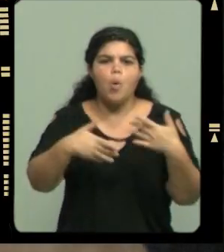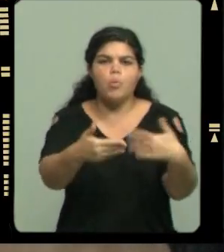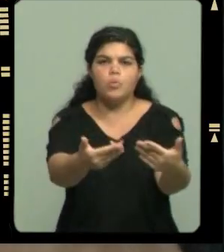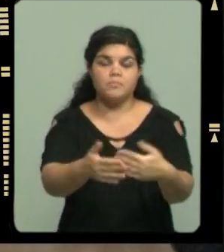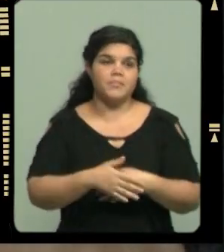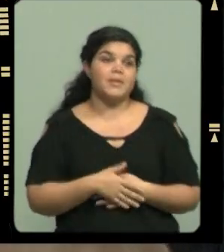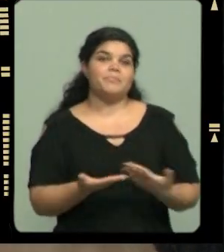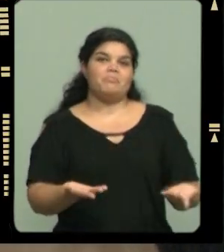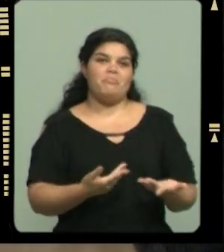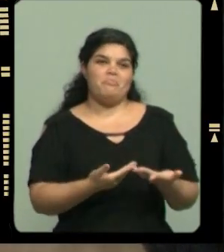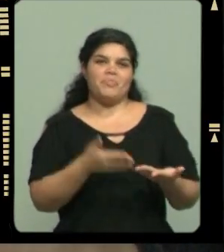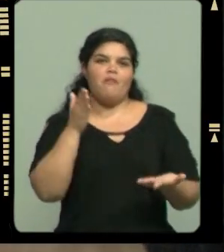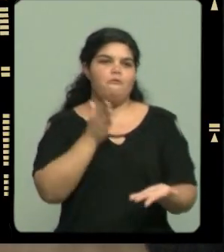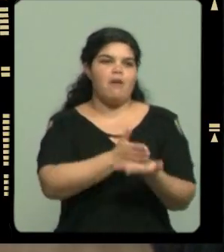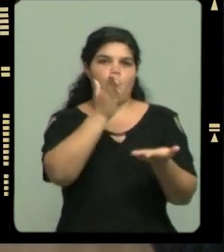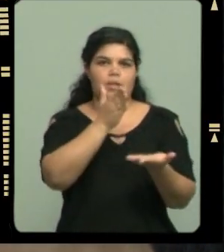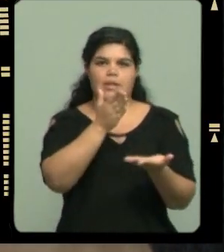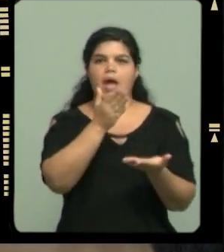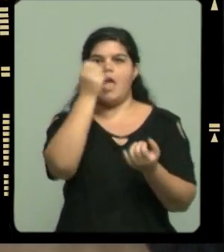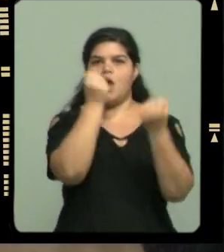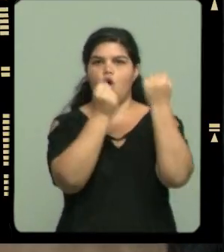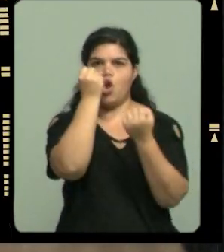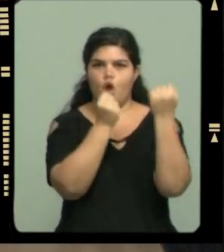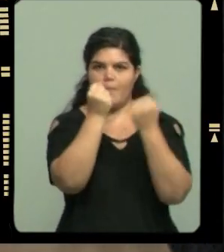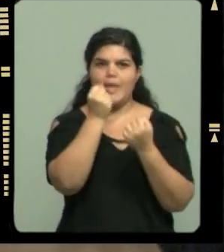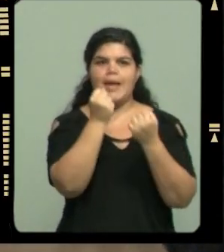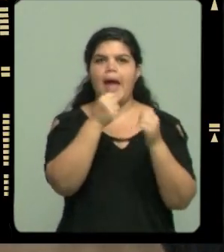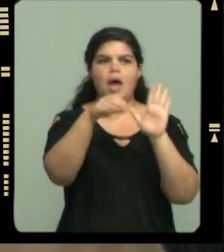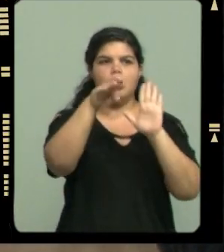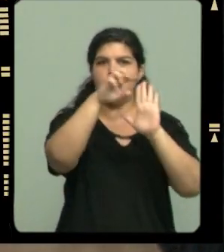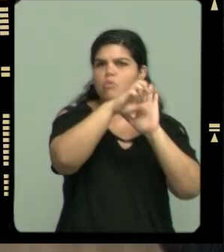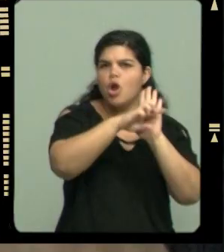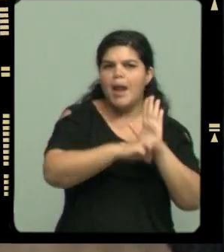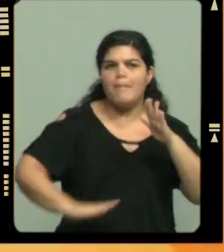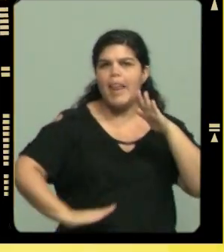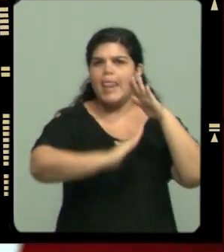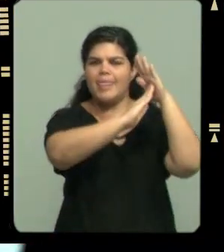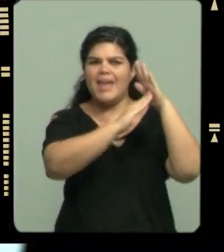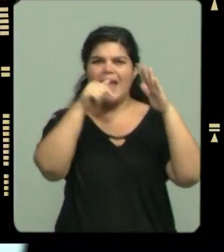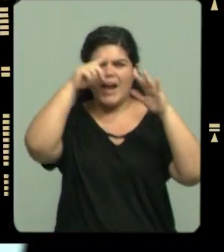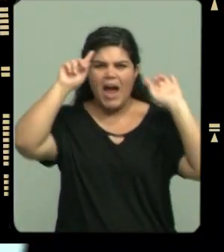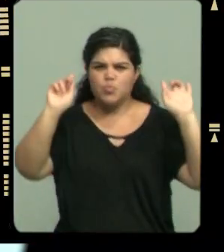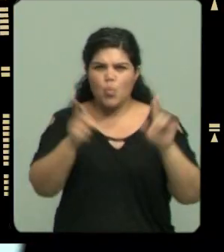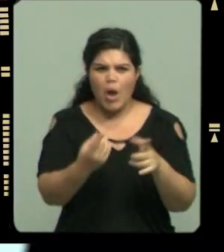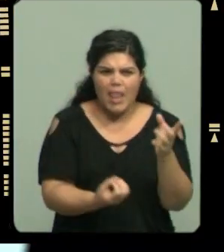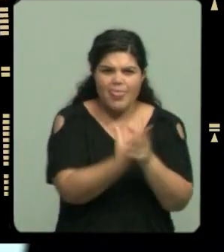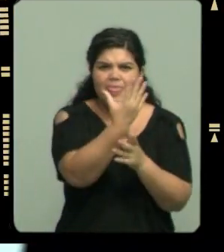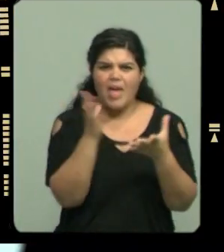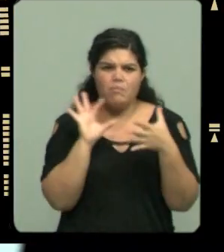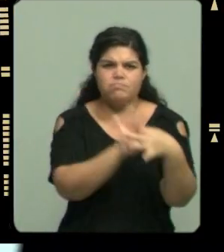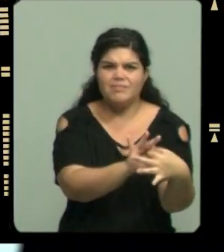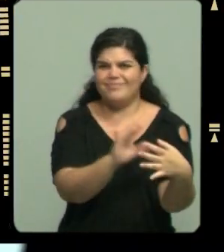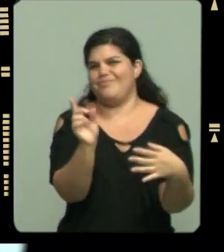la Facultad de Ciencias Económicas trabajando un programa de líderes, es porque estas habilidades o estas competencias son requeridas para esta